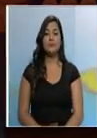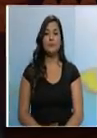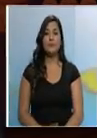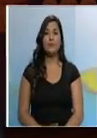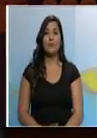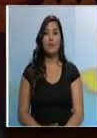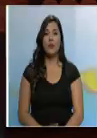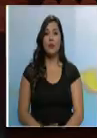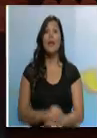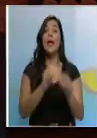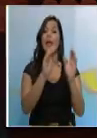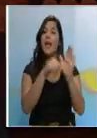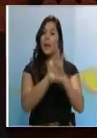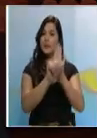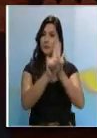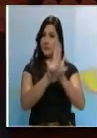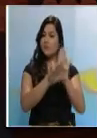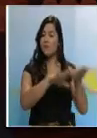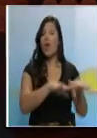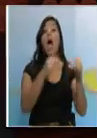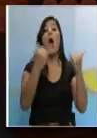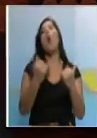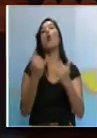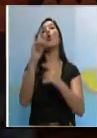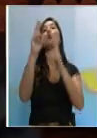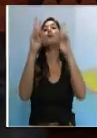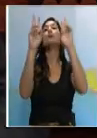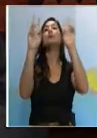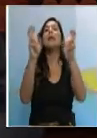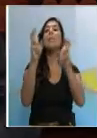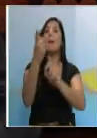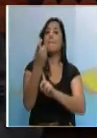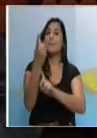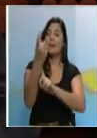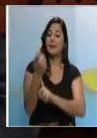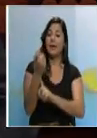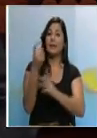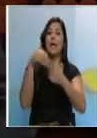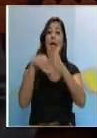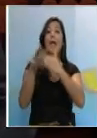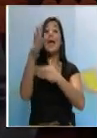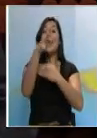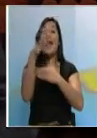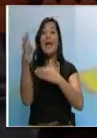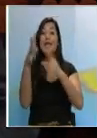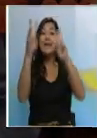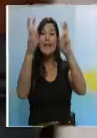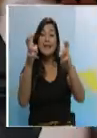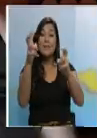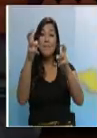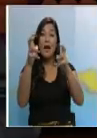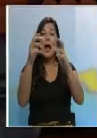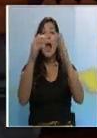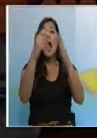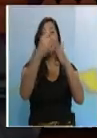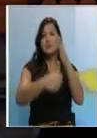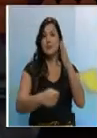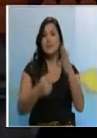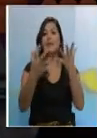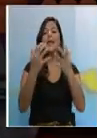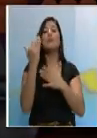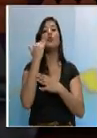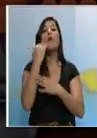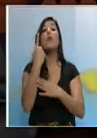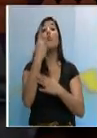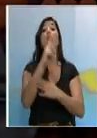Bien, hay un tema pendiente también en la agenda de comisiones y concretamente en la de asuntos hacendarios, y es conocer una consulta que se le